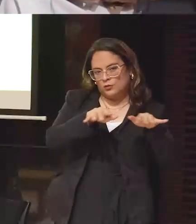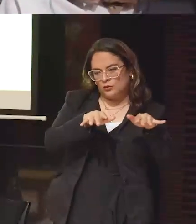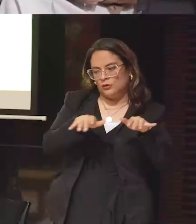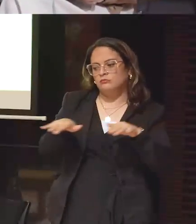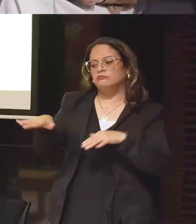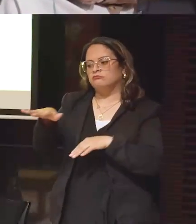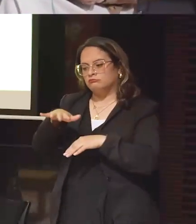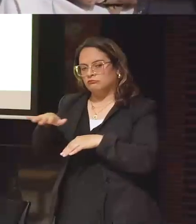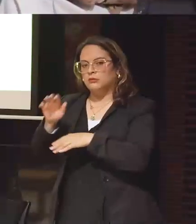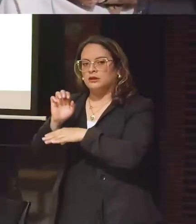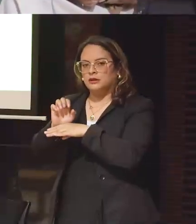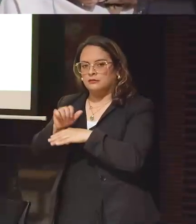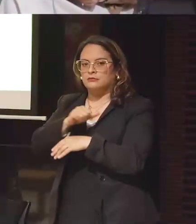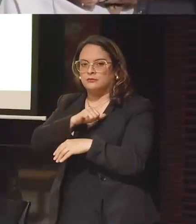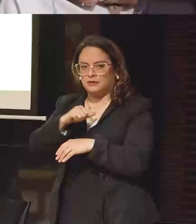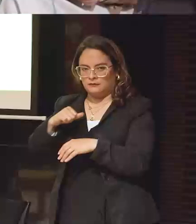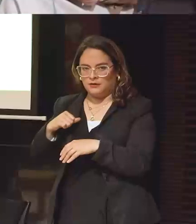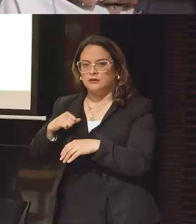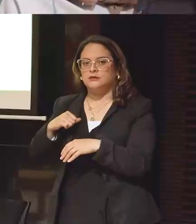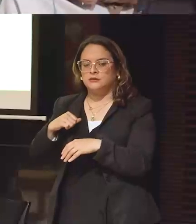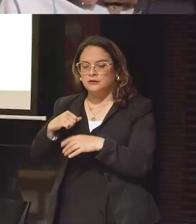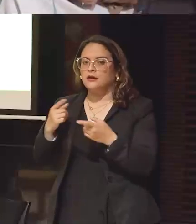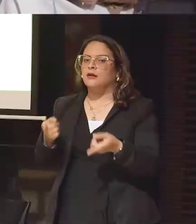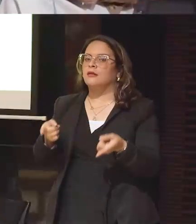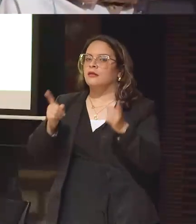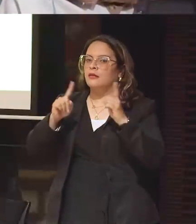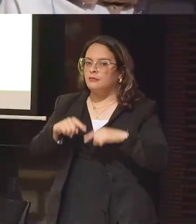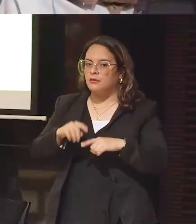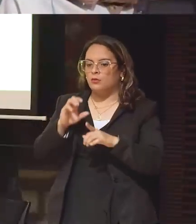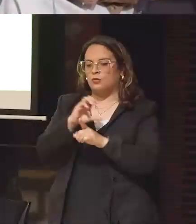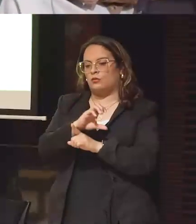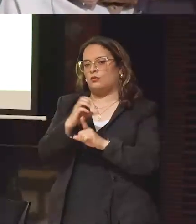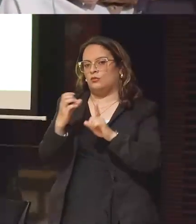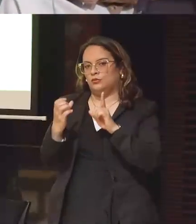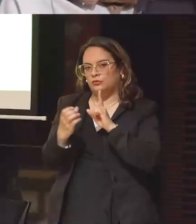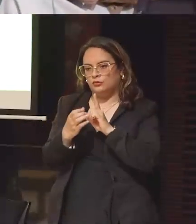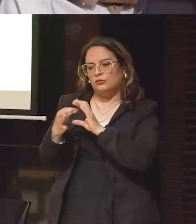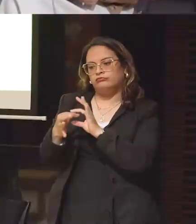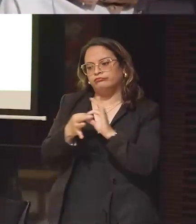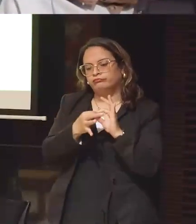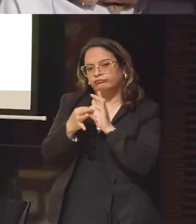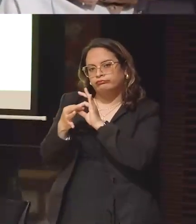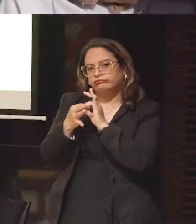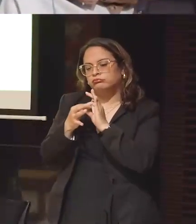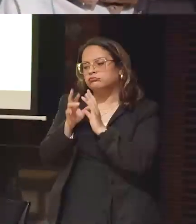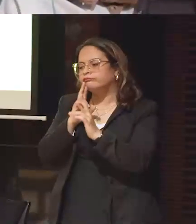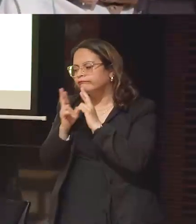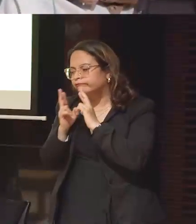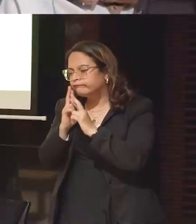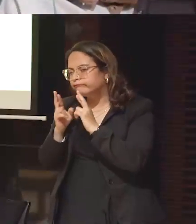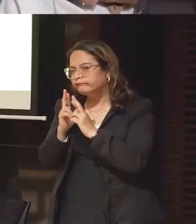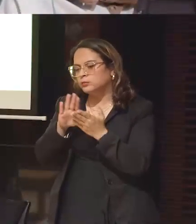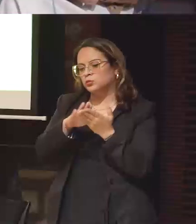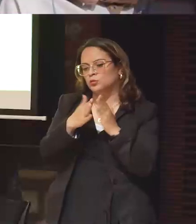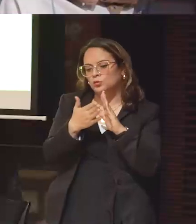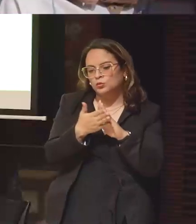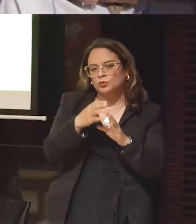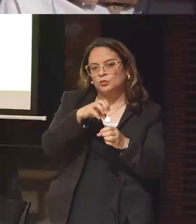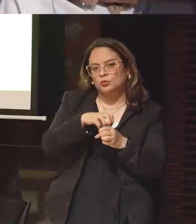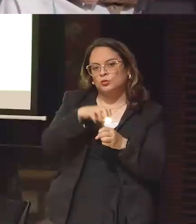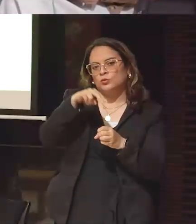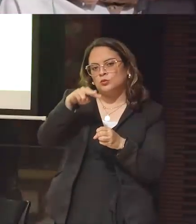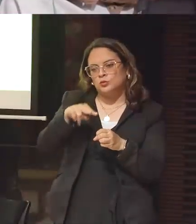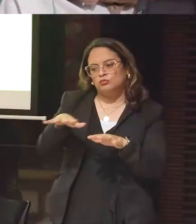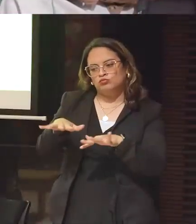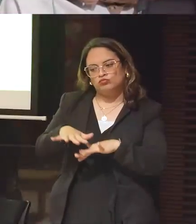tenemos claro. Dos, poder generar a través de la cultura puentes para trabajar con la ciudadanía y con la comunidad, para generar apropiación de